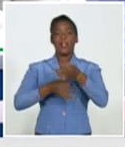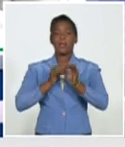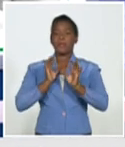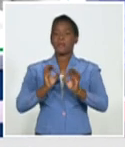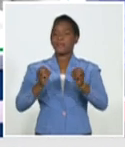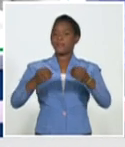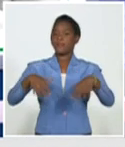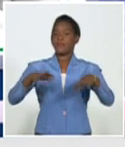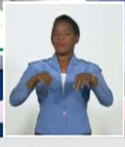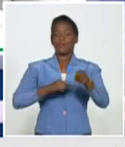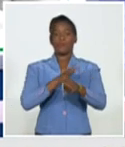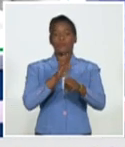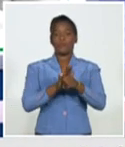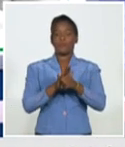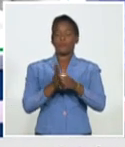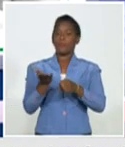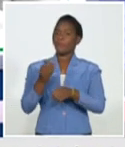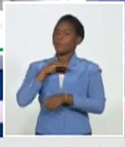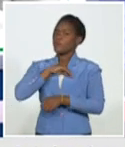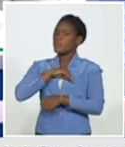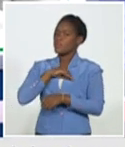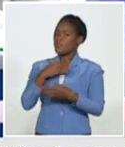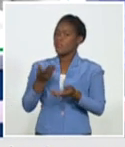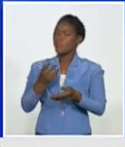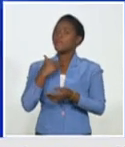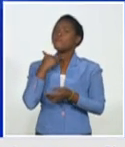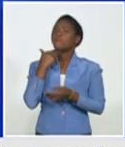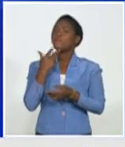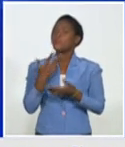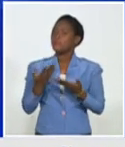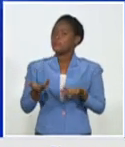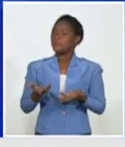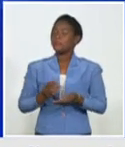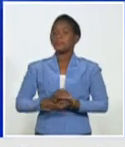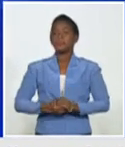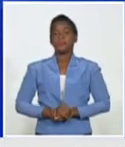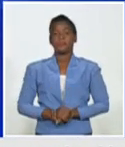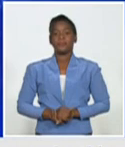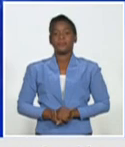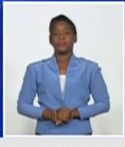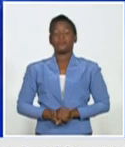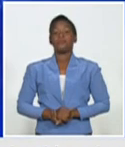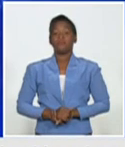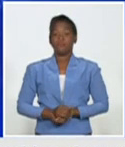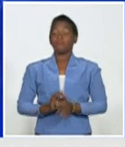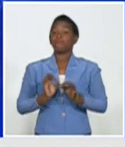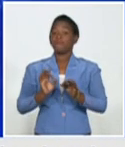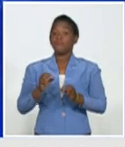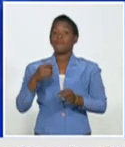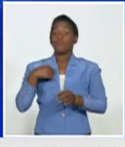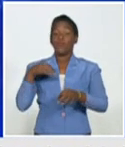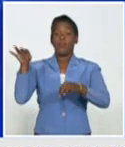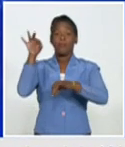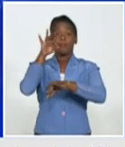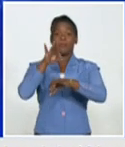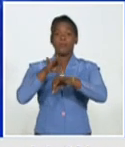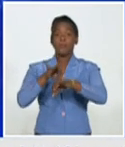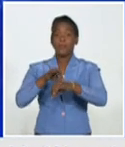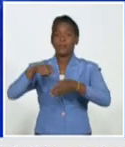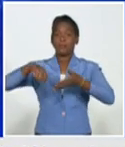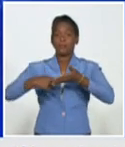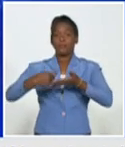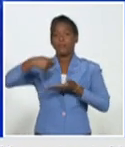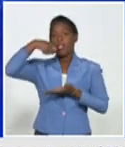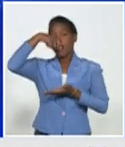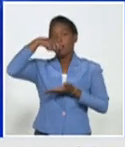poco mejor de la voz? Ya un poco mejor. Gracias a la salvia, a la miel y a las demás cosas. Sí,